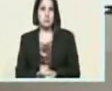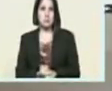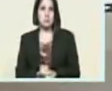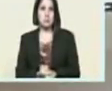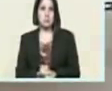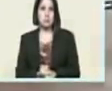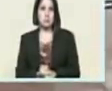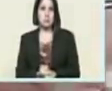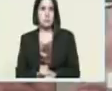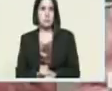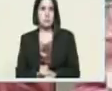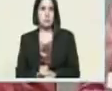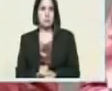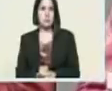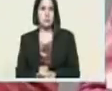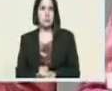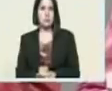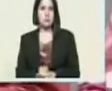Yo